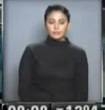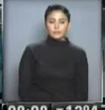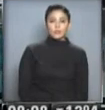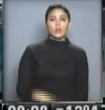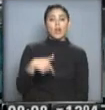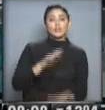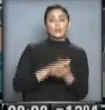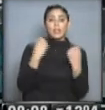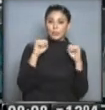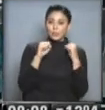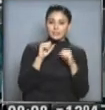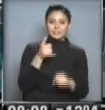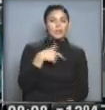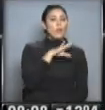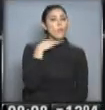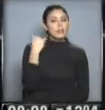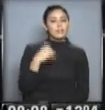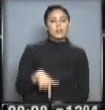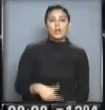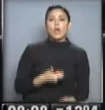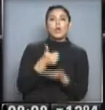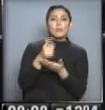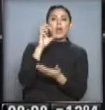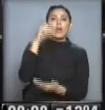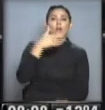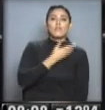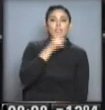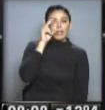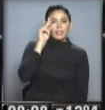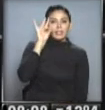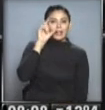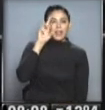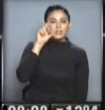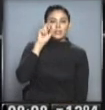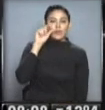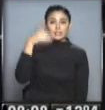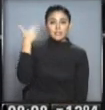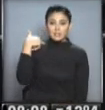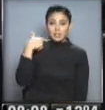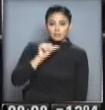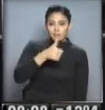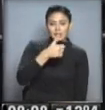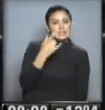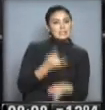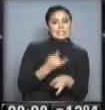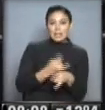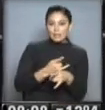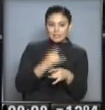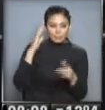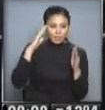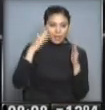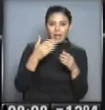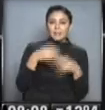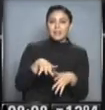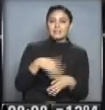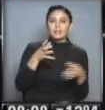¿Hablamos de deportes? Sí, claro. Juan Carlos. Copa Confederaciones, la victoria en el día de ayer. Claro, siempre se cruza en el camino